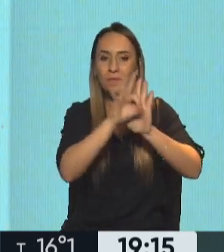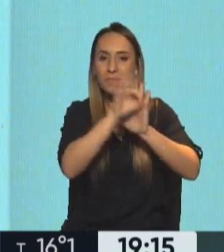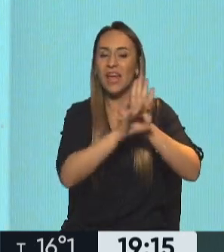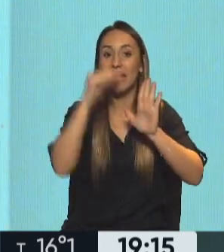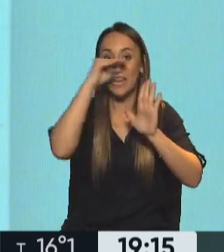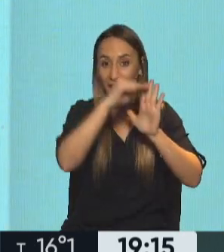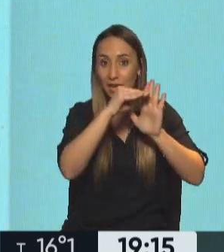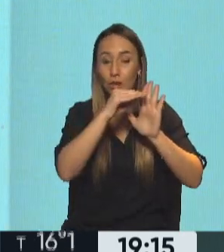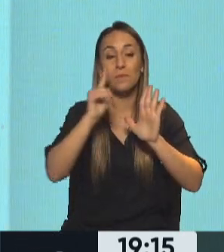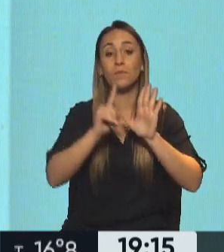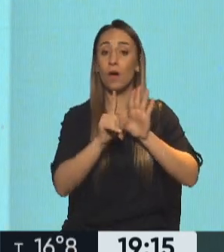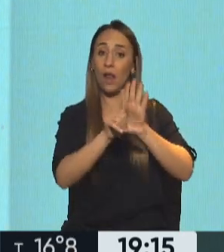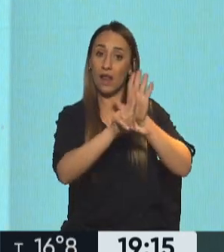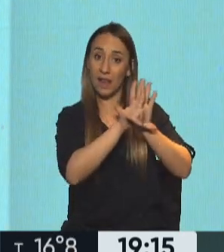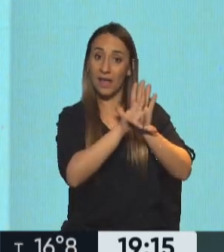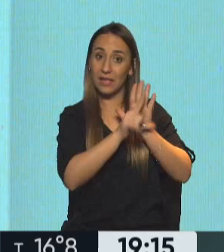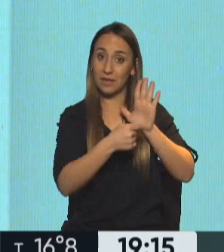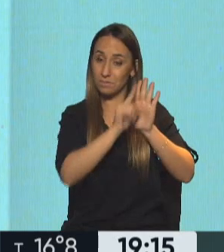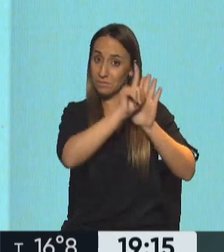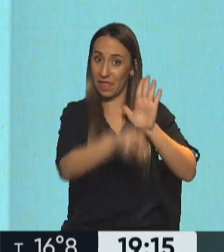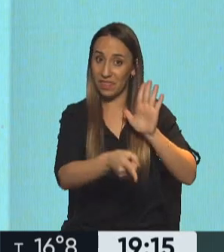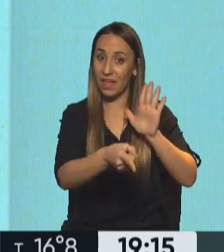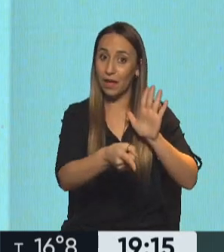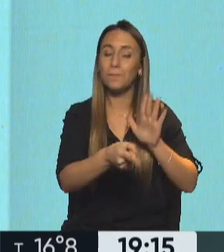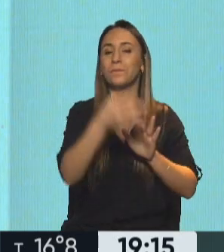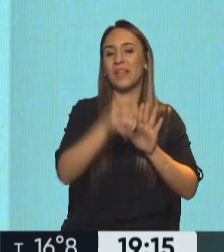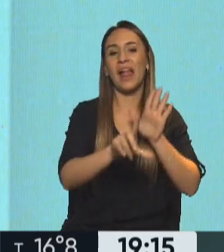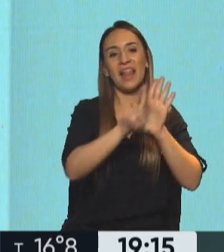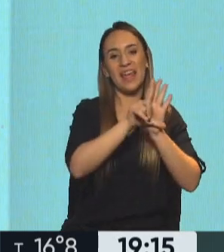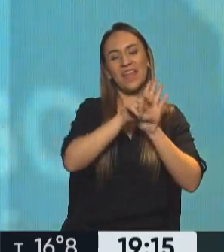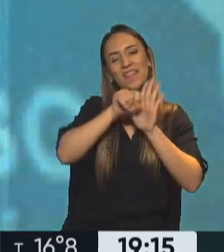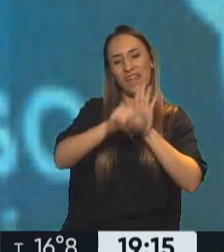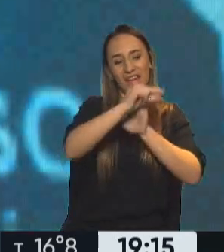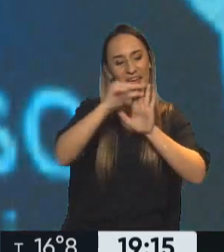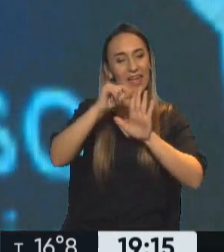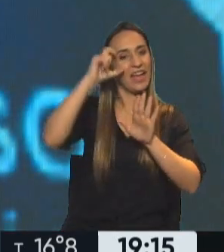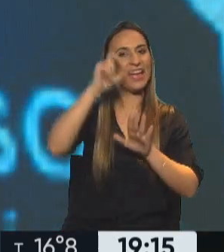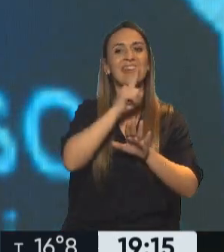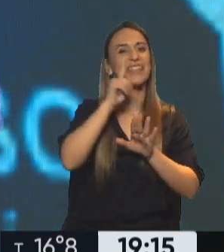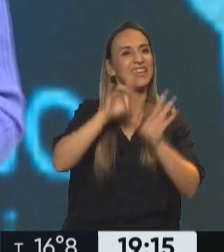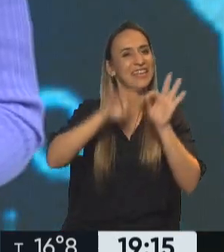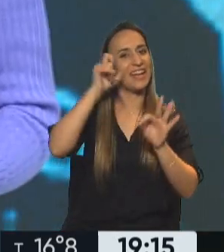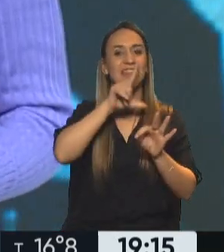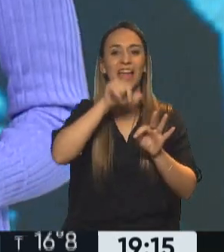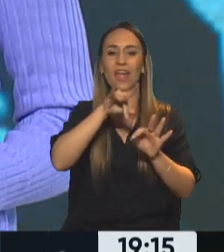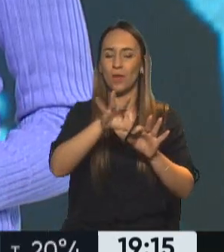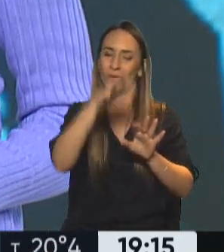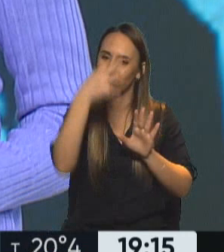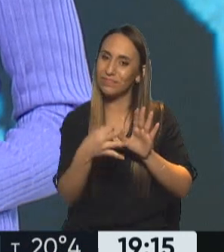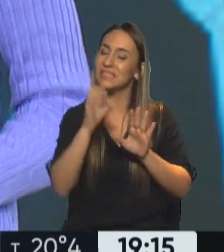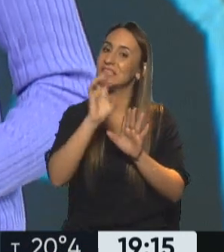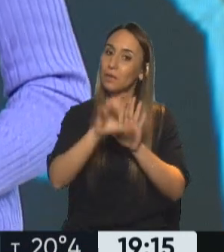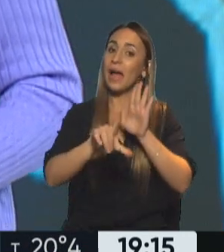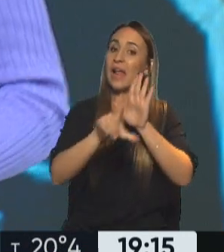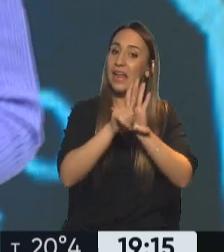lo dispone la ley que, como muchos dicen, la ley de etiquetado, pero no es la ley de etiquetado, sino que es la ley de